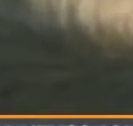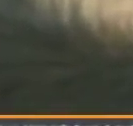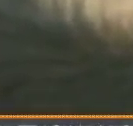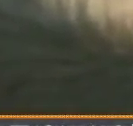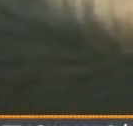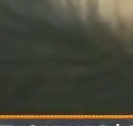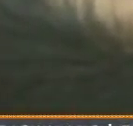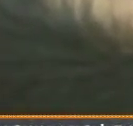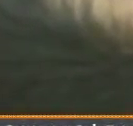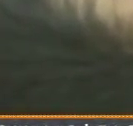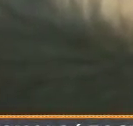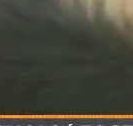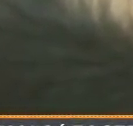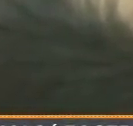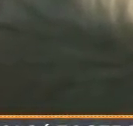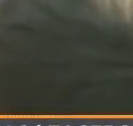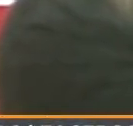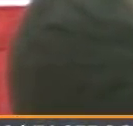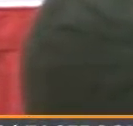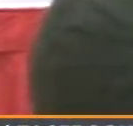Eduardo Piñate Murachí,